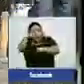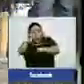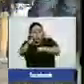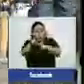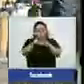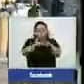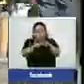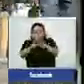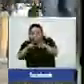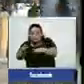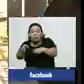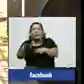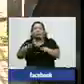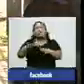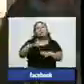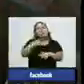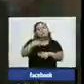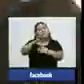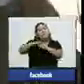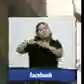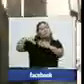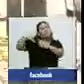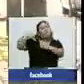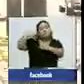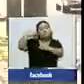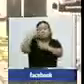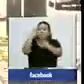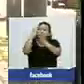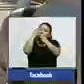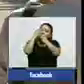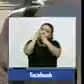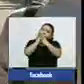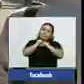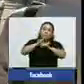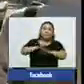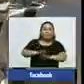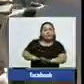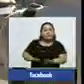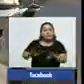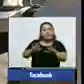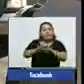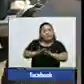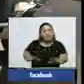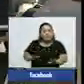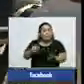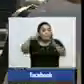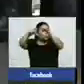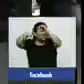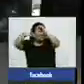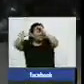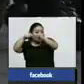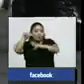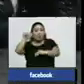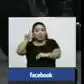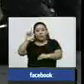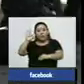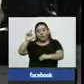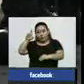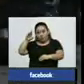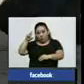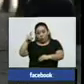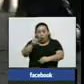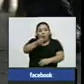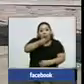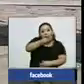seguridad devuelvan la tan anhelada tranquilidad. Con imágenes de Alfredo López, Julio